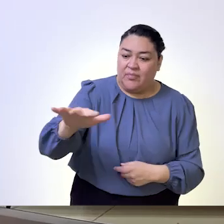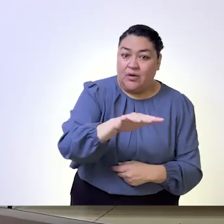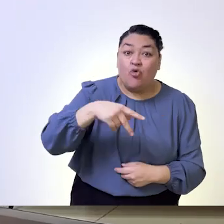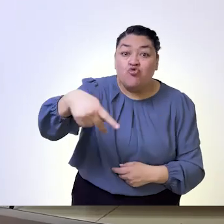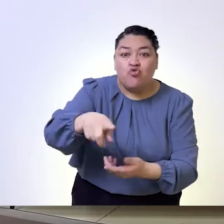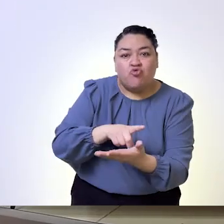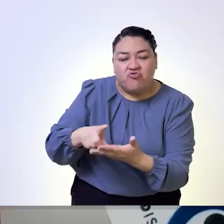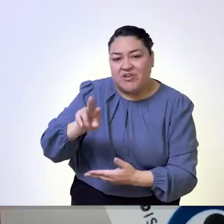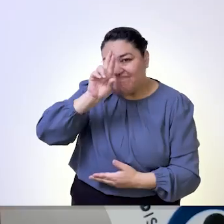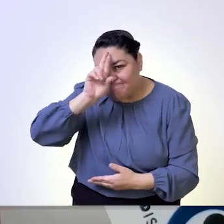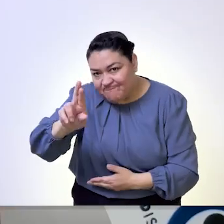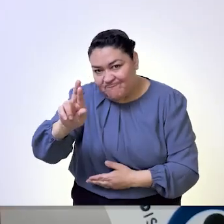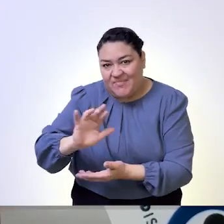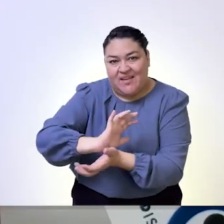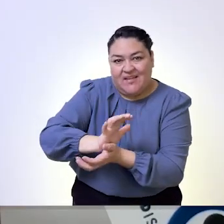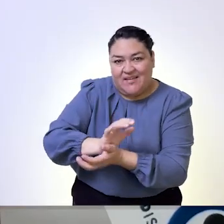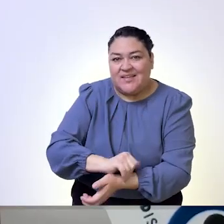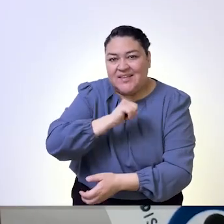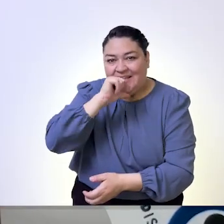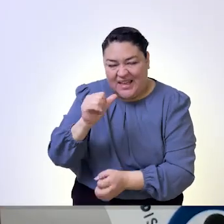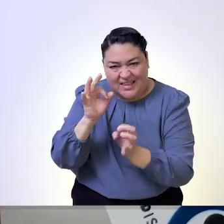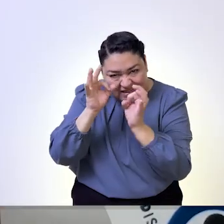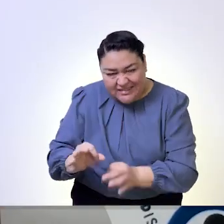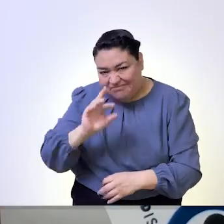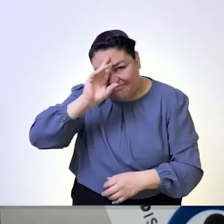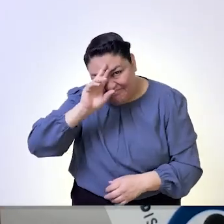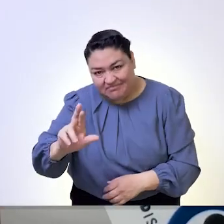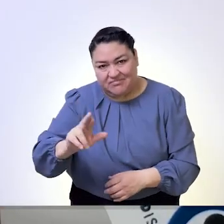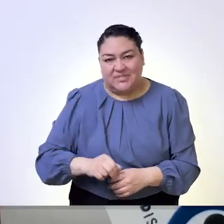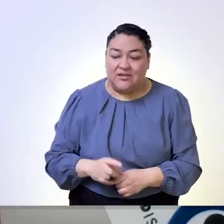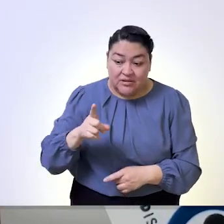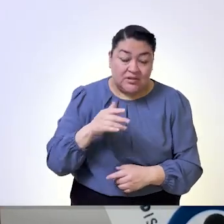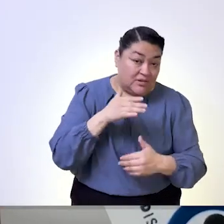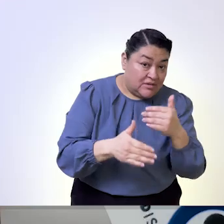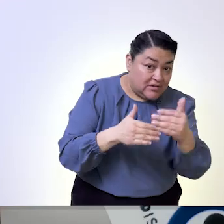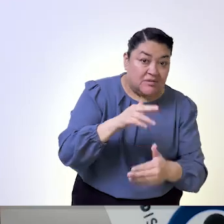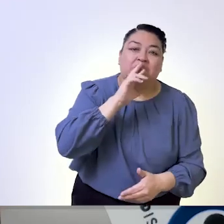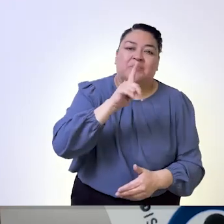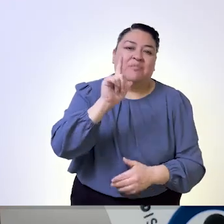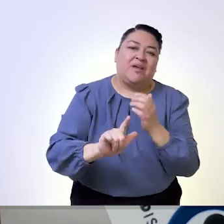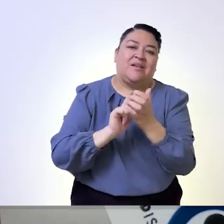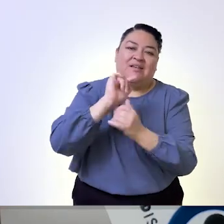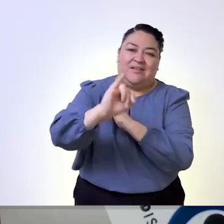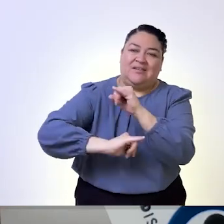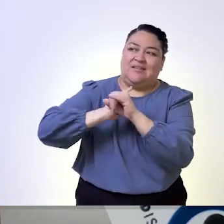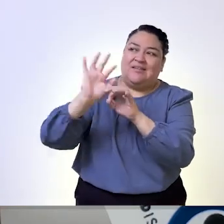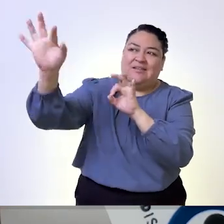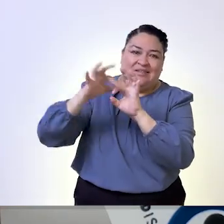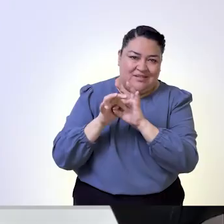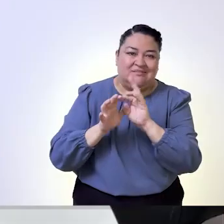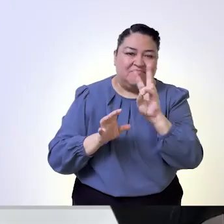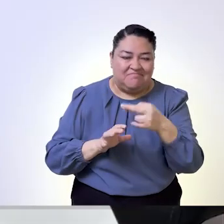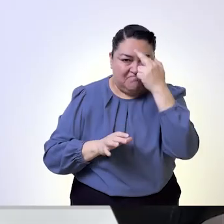la defensa del derecho a la igualdad y no discriminación, dialogue de una manera comprometida y vaya acorde con los más altos